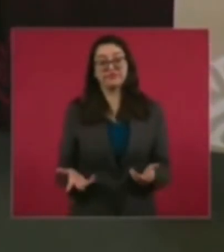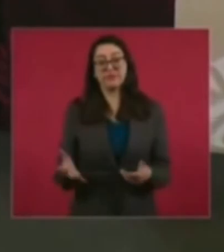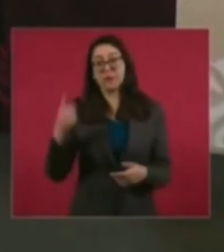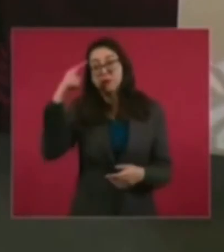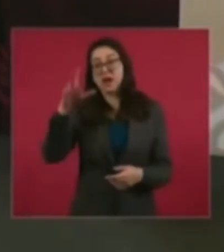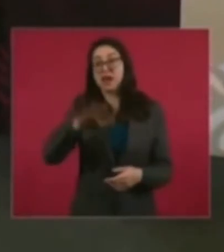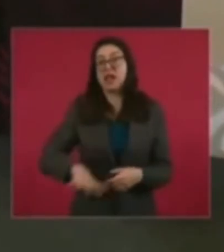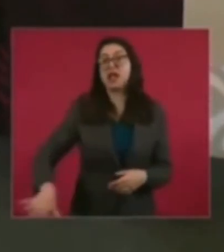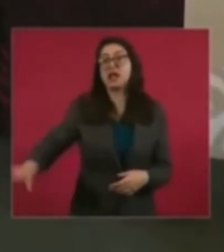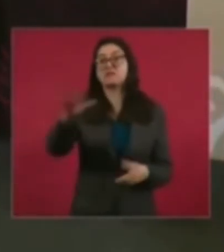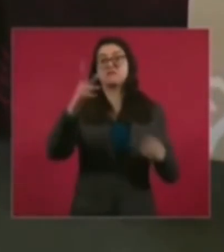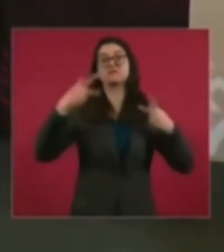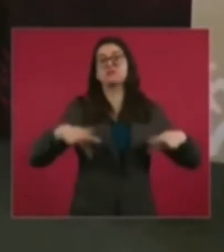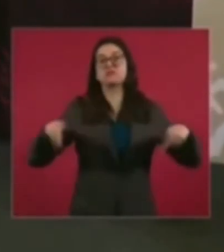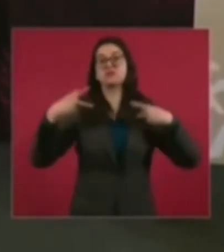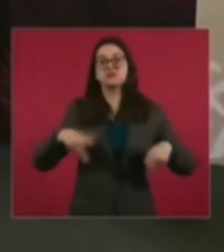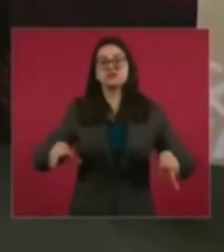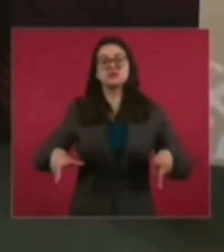Así como